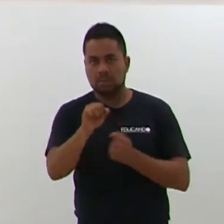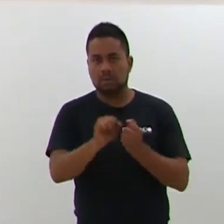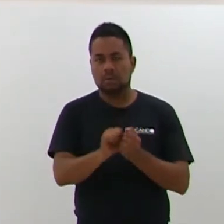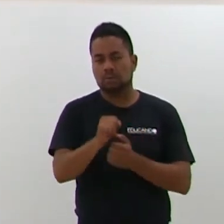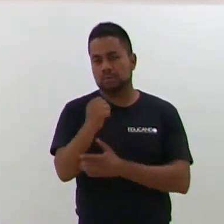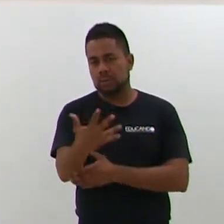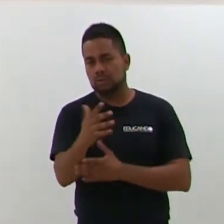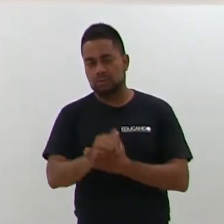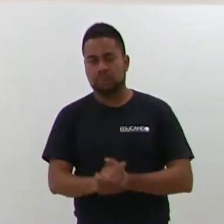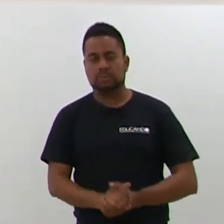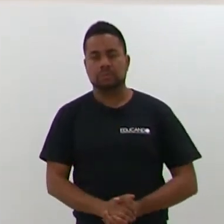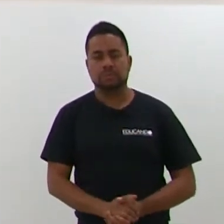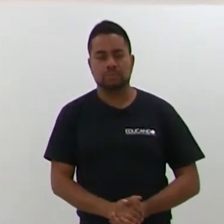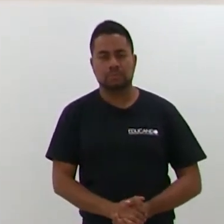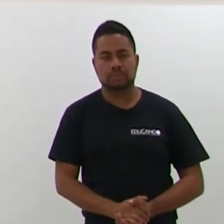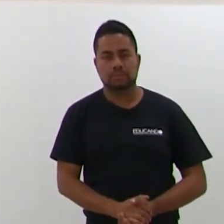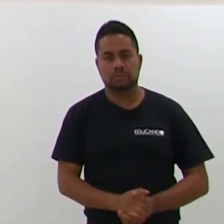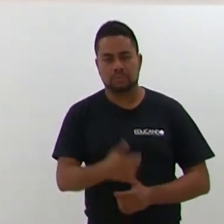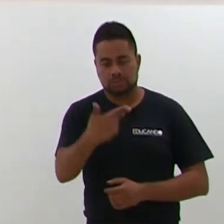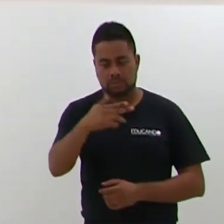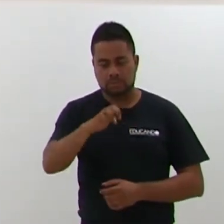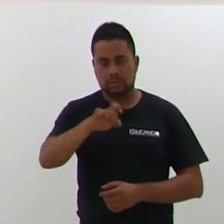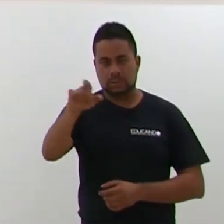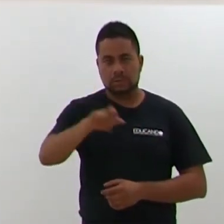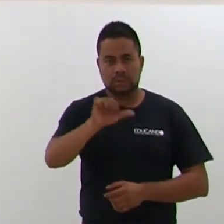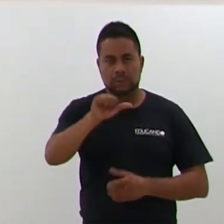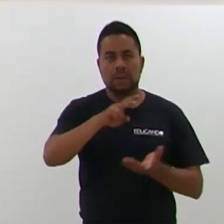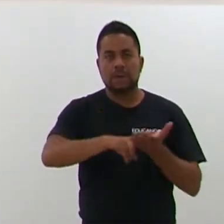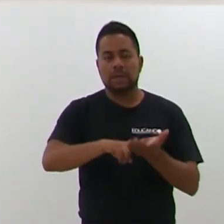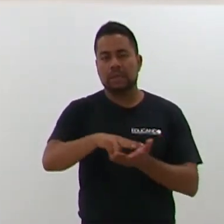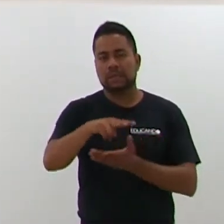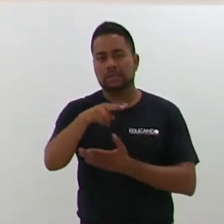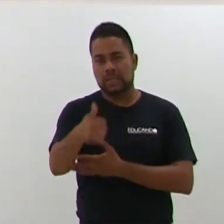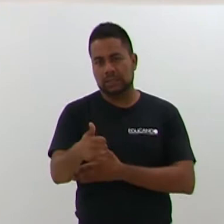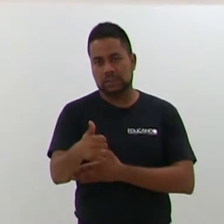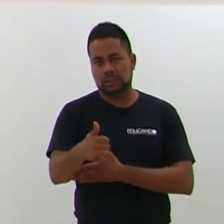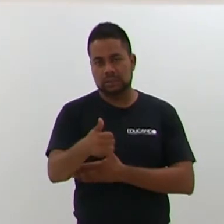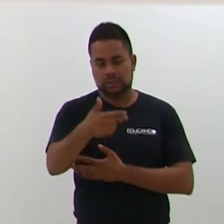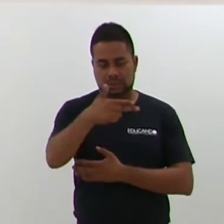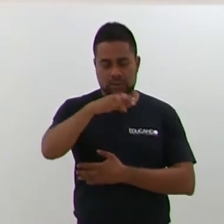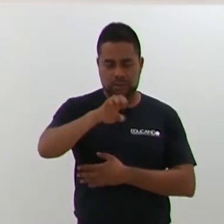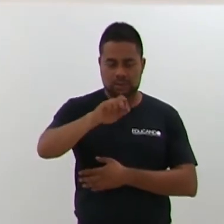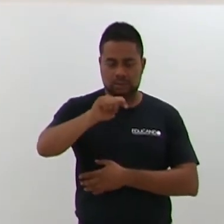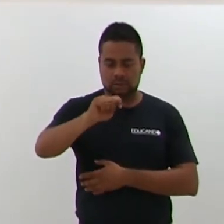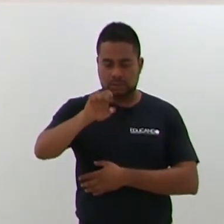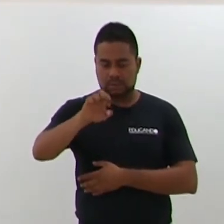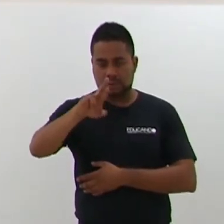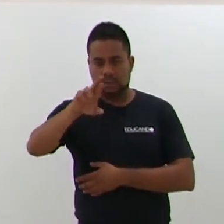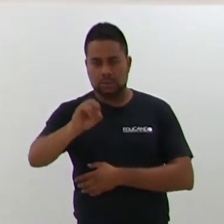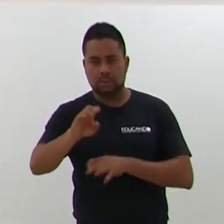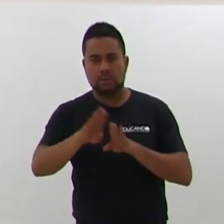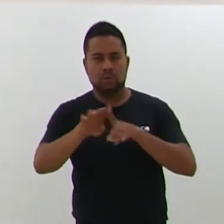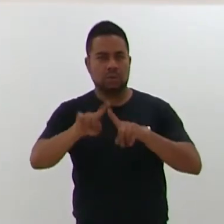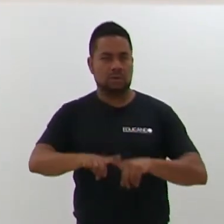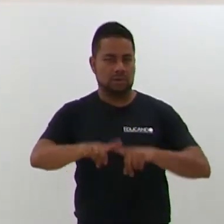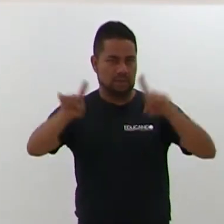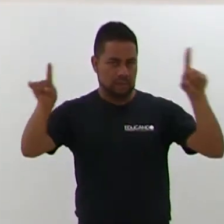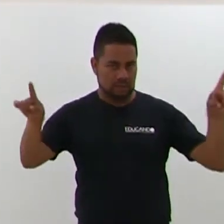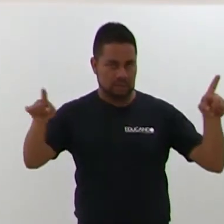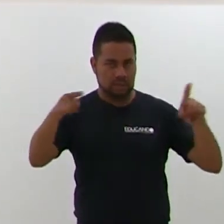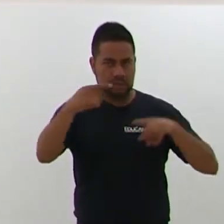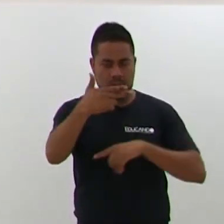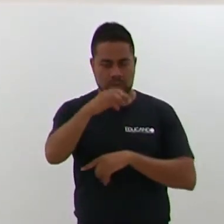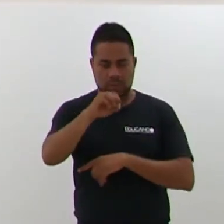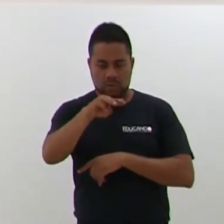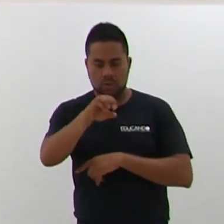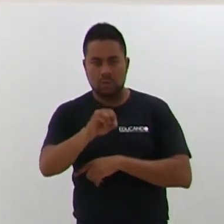5, hexa con 6, hetero tiene que ver con lo que es diferente y homo